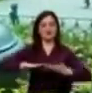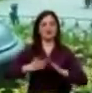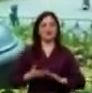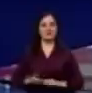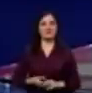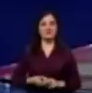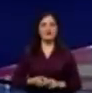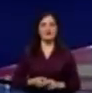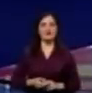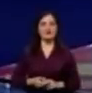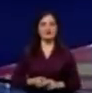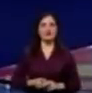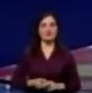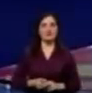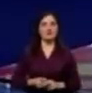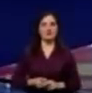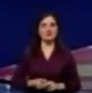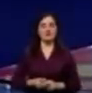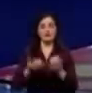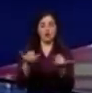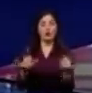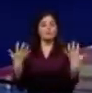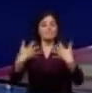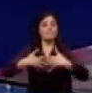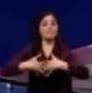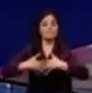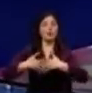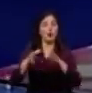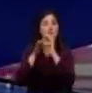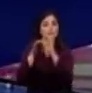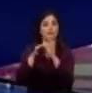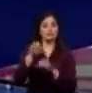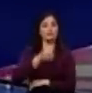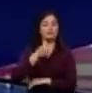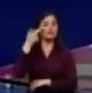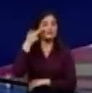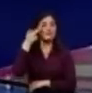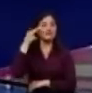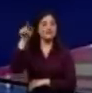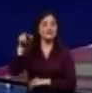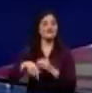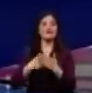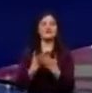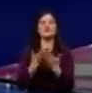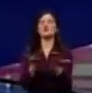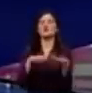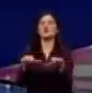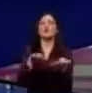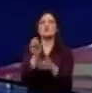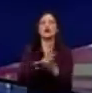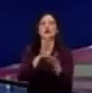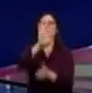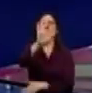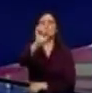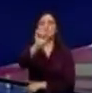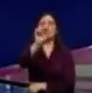mismo. En este momento nos vamos a enlazar con nuestra compañera Helen Quiñones. Ella está desde la Ciudadela Tarqui para que